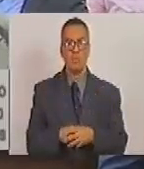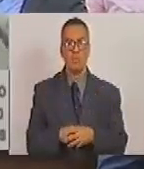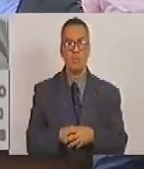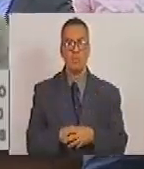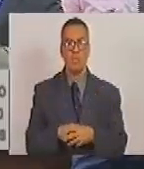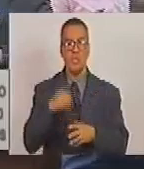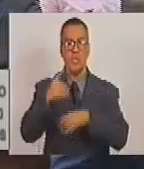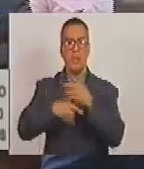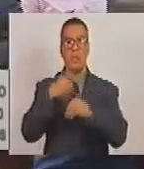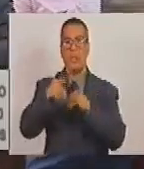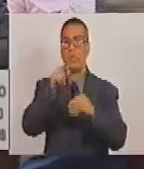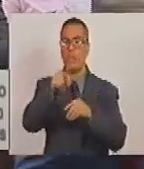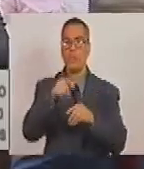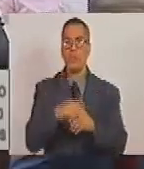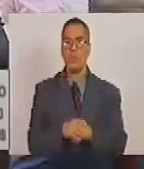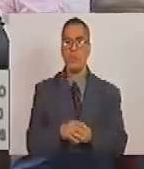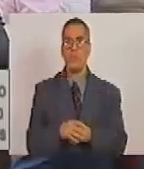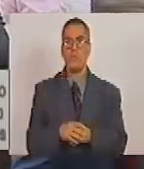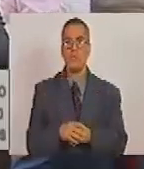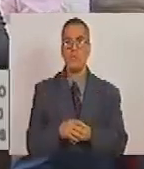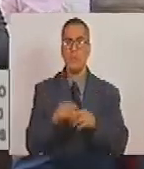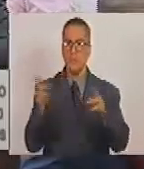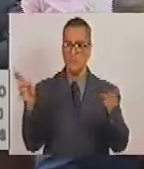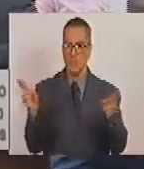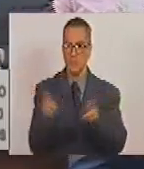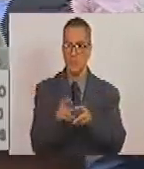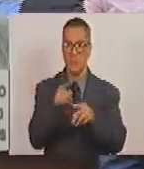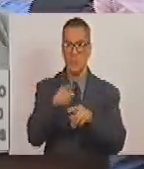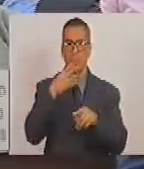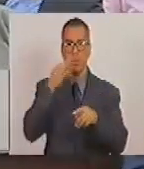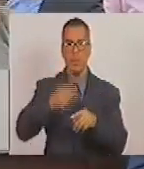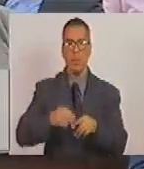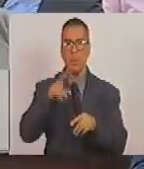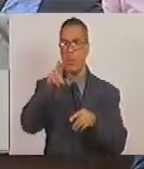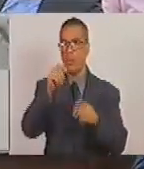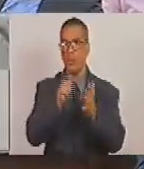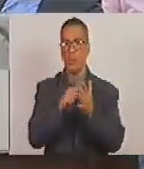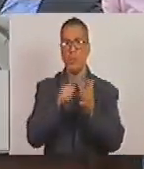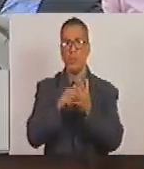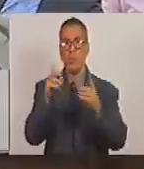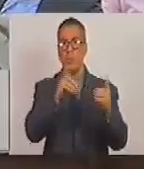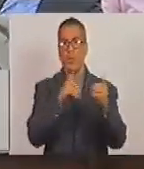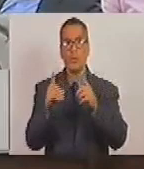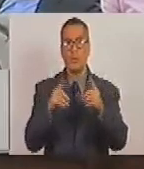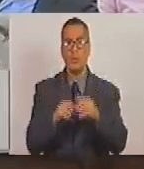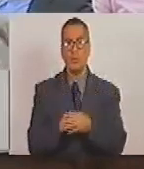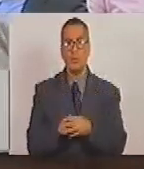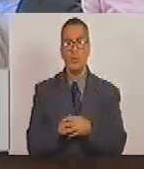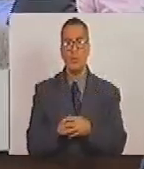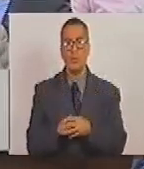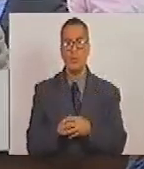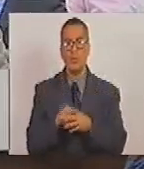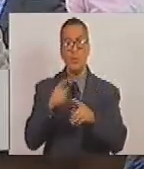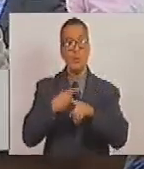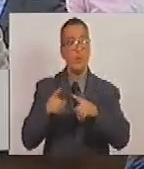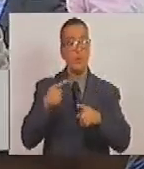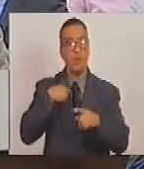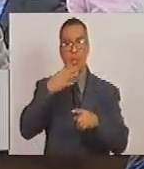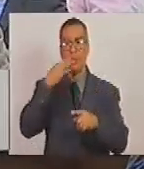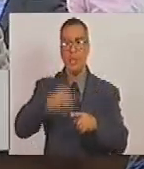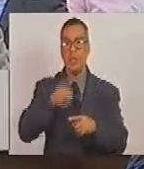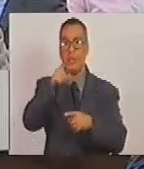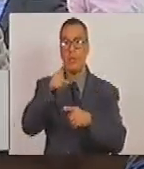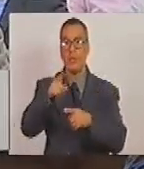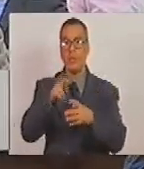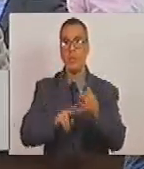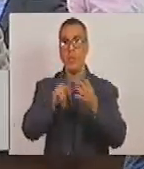Esto ha sido de alguna manera minimizado, de verdad que no es el punto del debate. Pero garantizó que ese